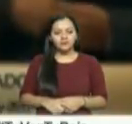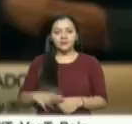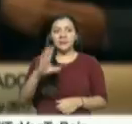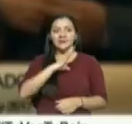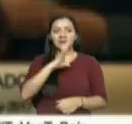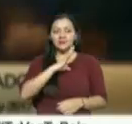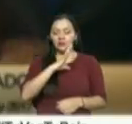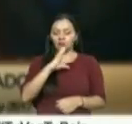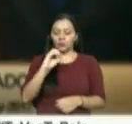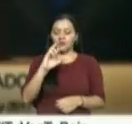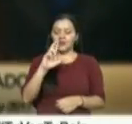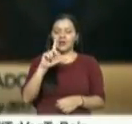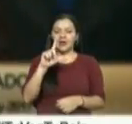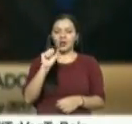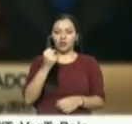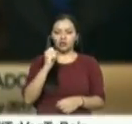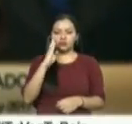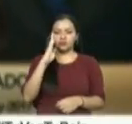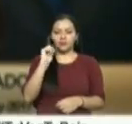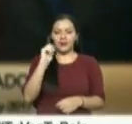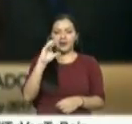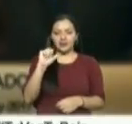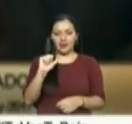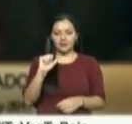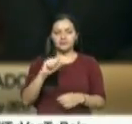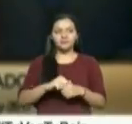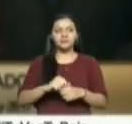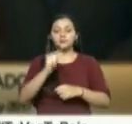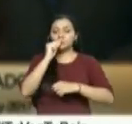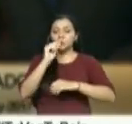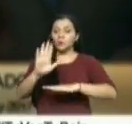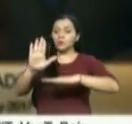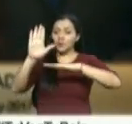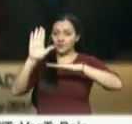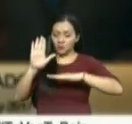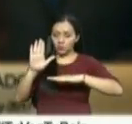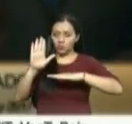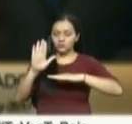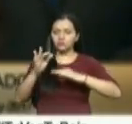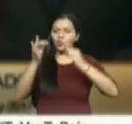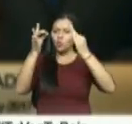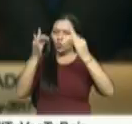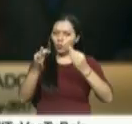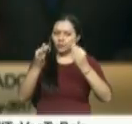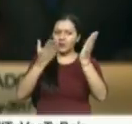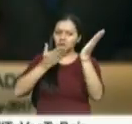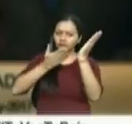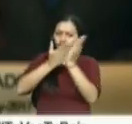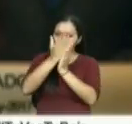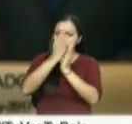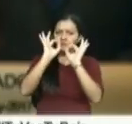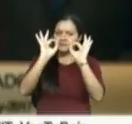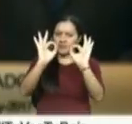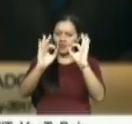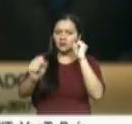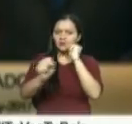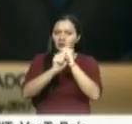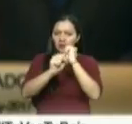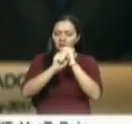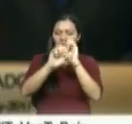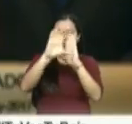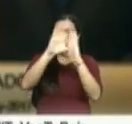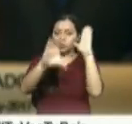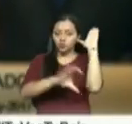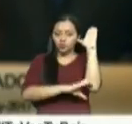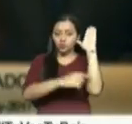Señor Carlos Vladimir Vaca Mancheno, ¿jura usted cumplirá fielmente las funciones otorgadas por la